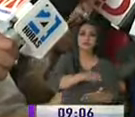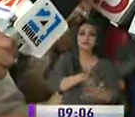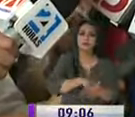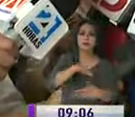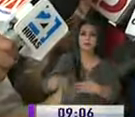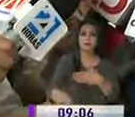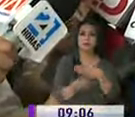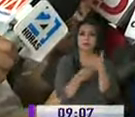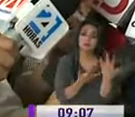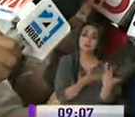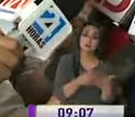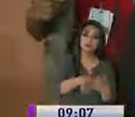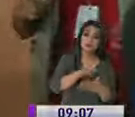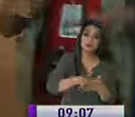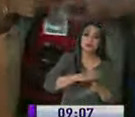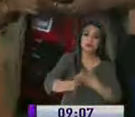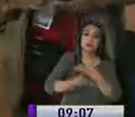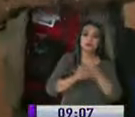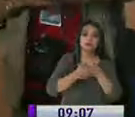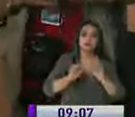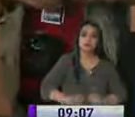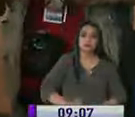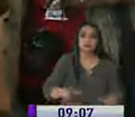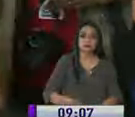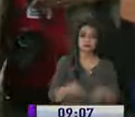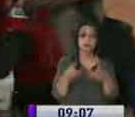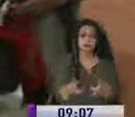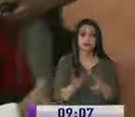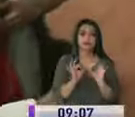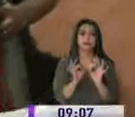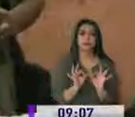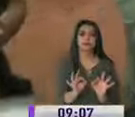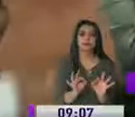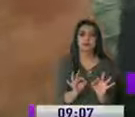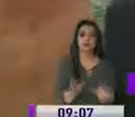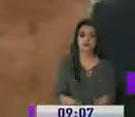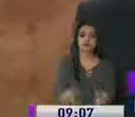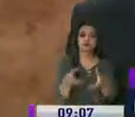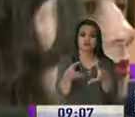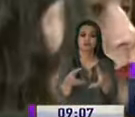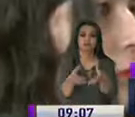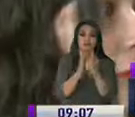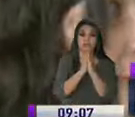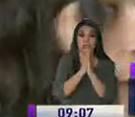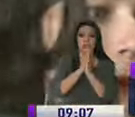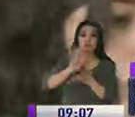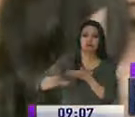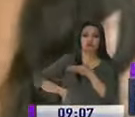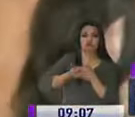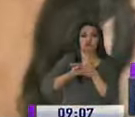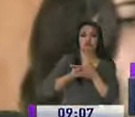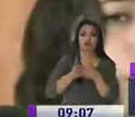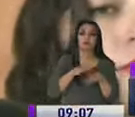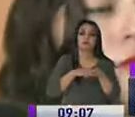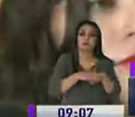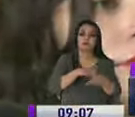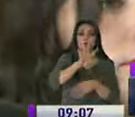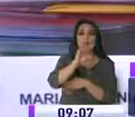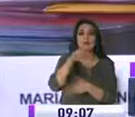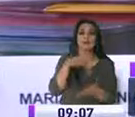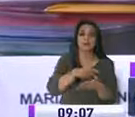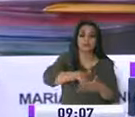que adjunten sus firmas a este proceso. Que la documentación está lista y que será presentado el pedido con el respaldo de más de 40 firmas este miércoles ante